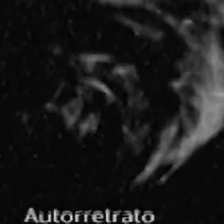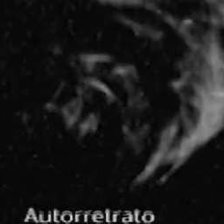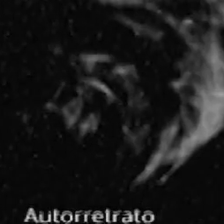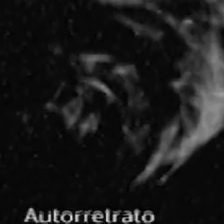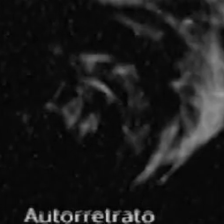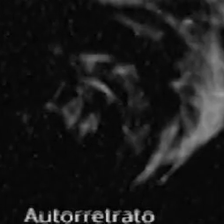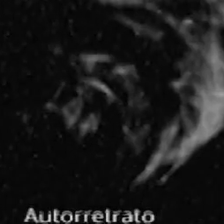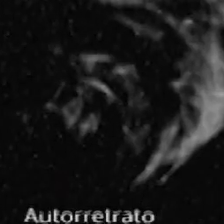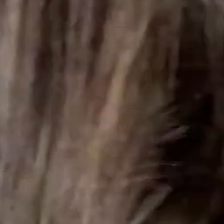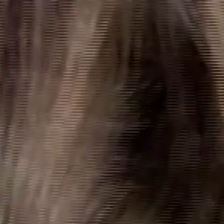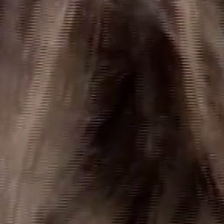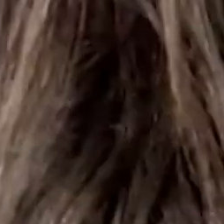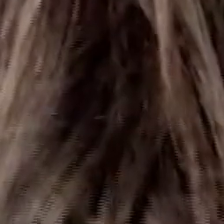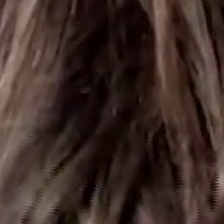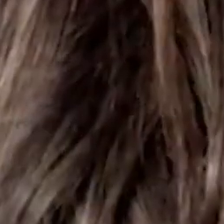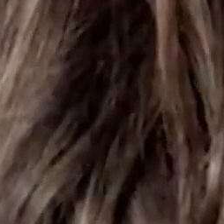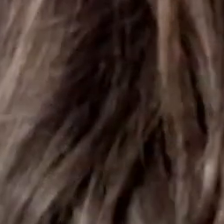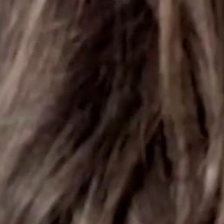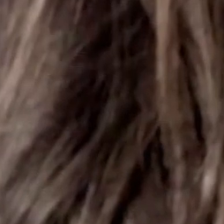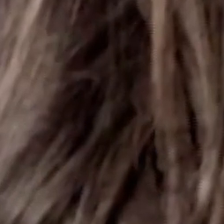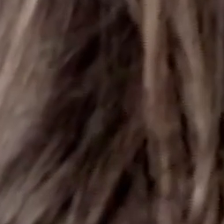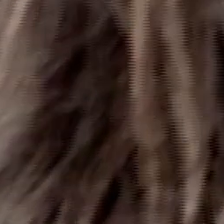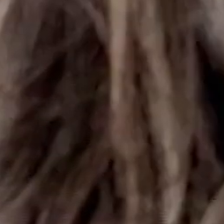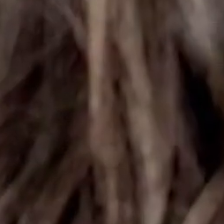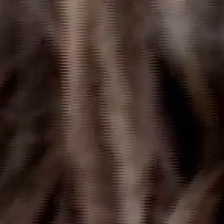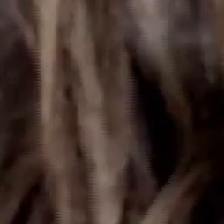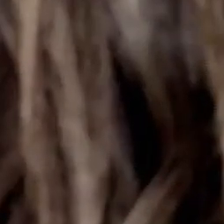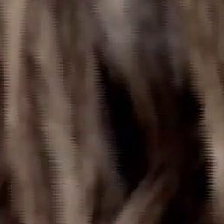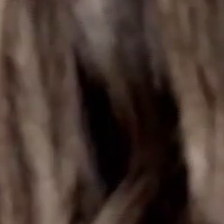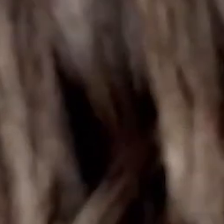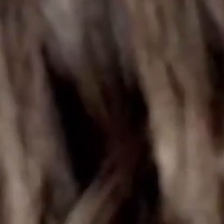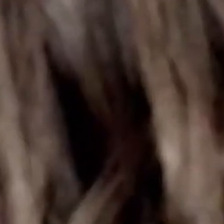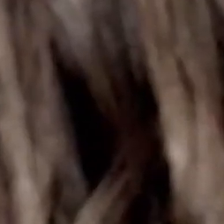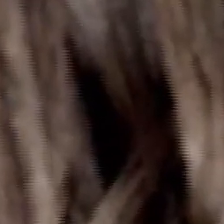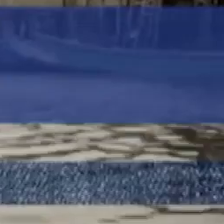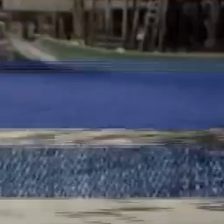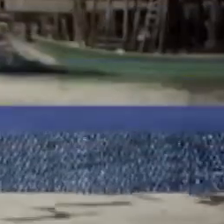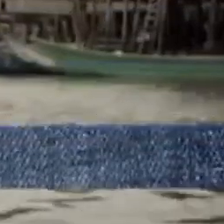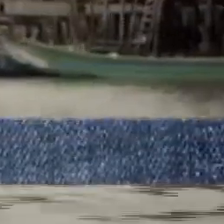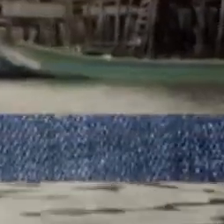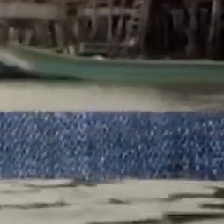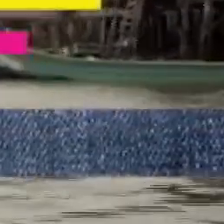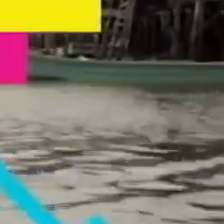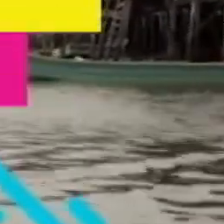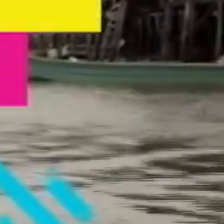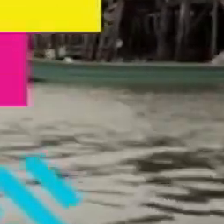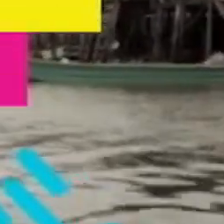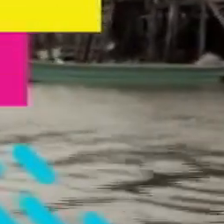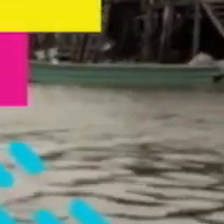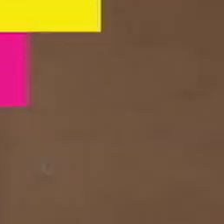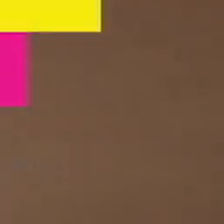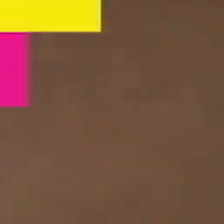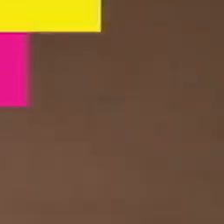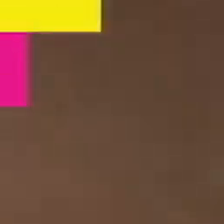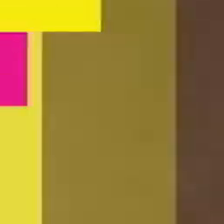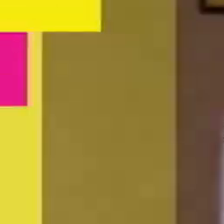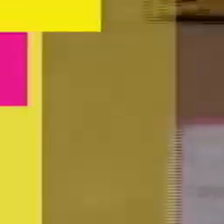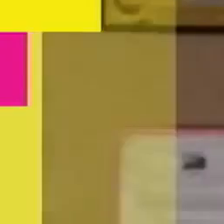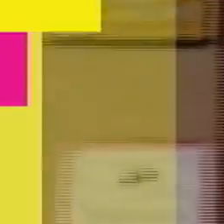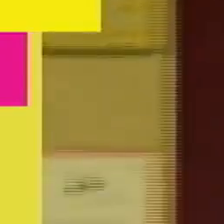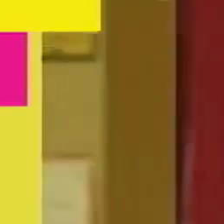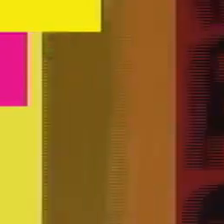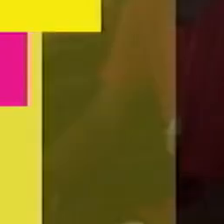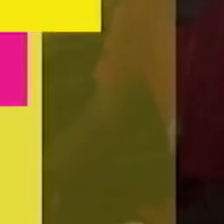donde Sara Facio, presionando un obturador, se convirtió en leyenda. A las 2 de la tarde, solo en